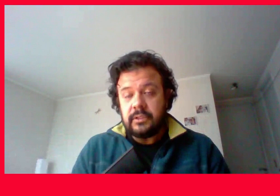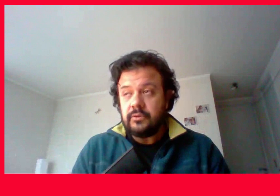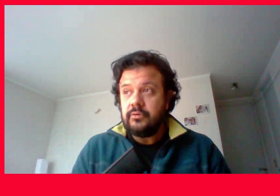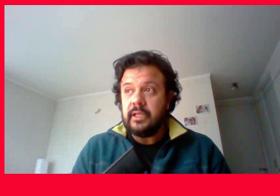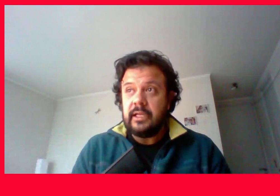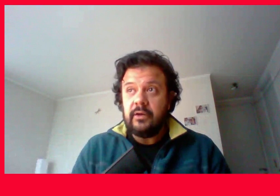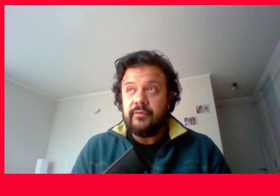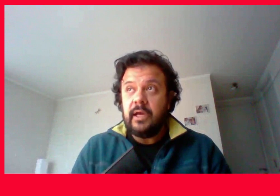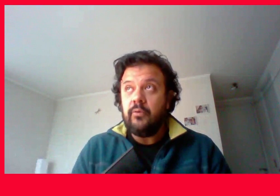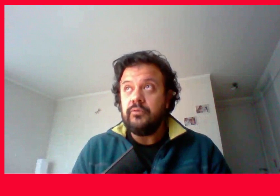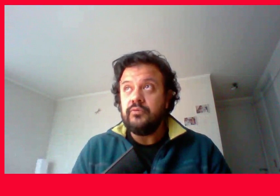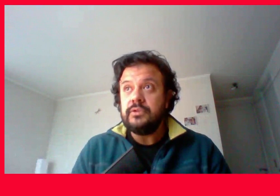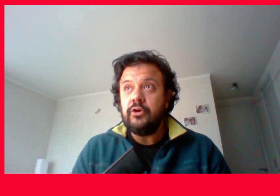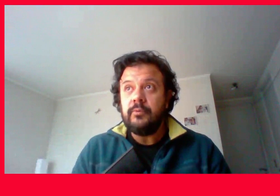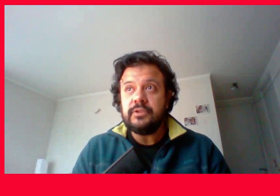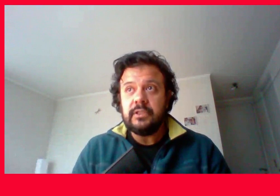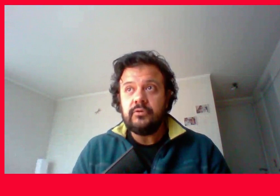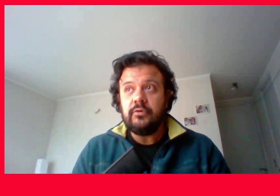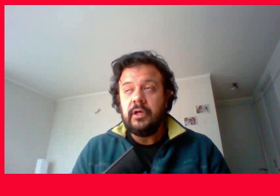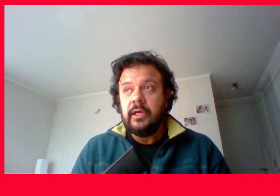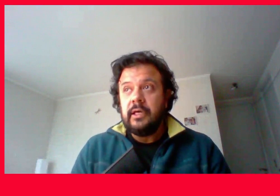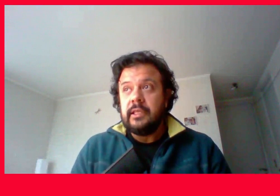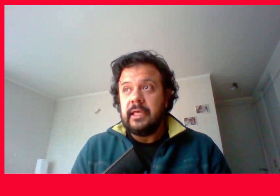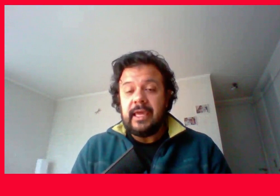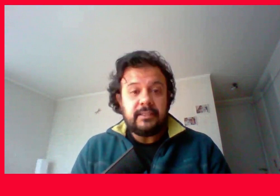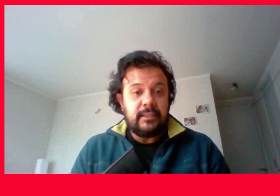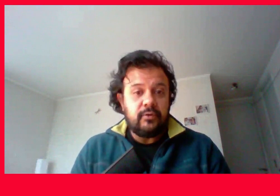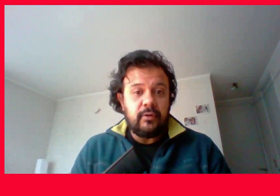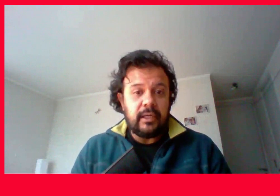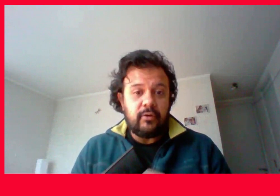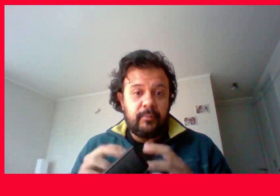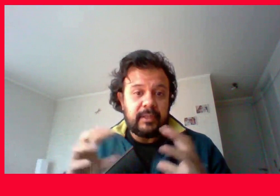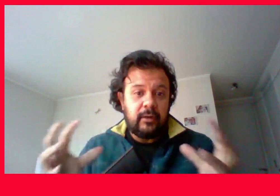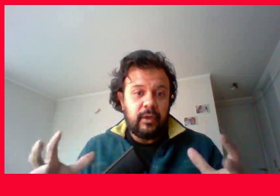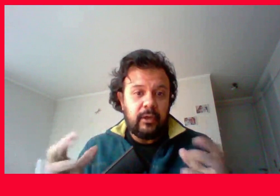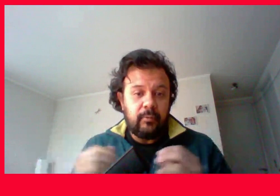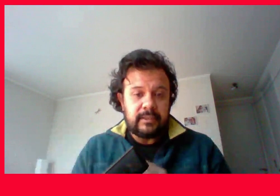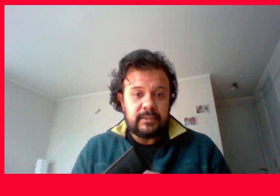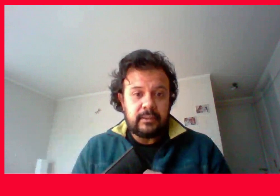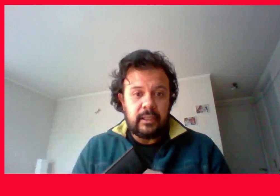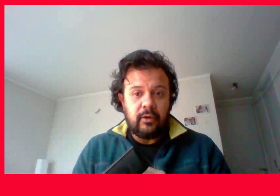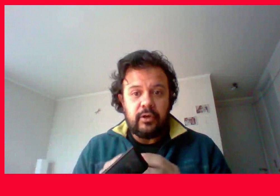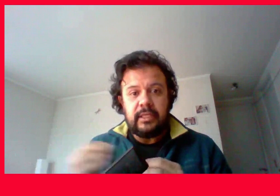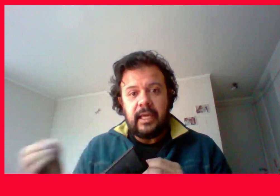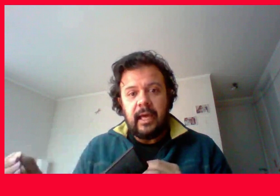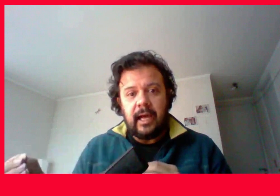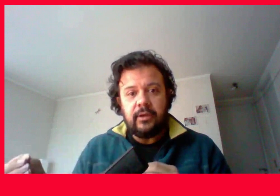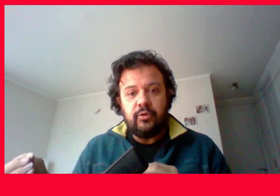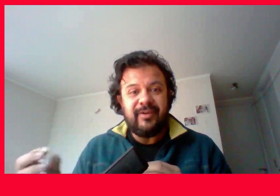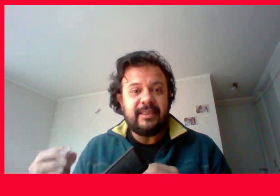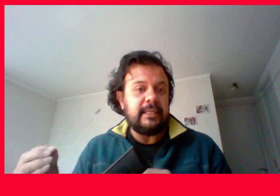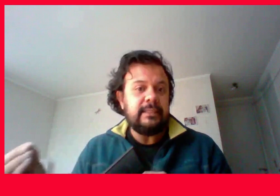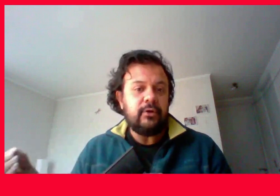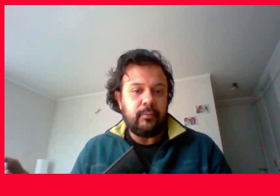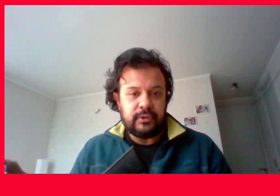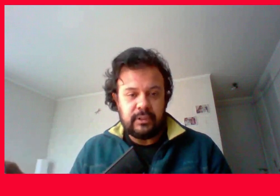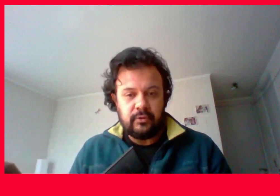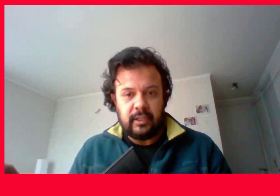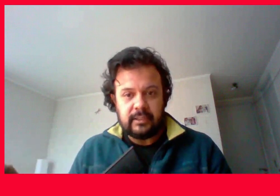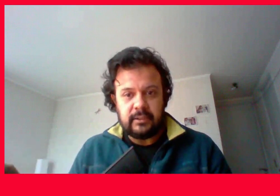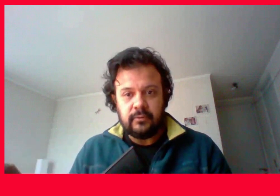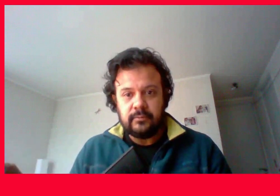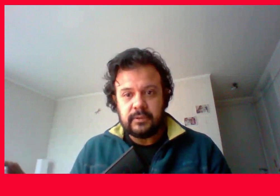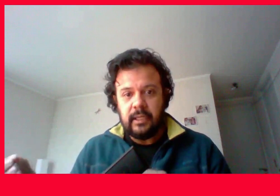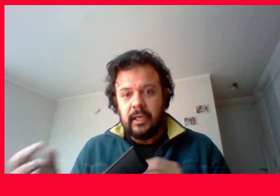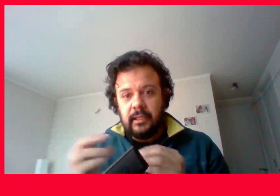enero, ¿cierto? En enero había un 5% de éxito en completar los genomas. Hoy día hay un